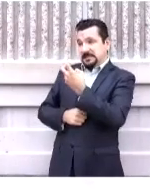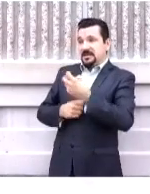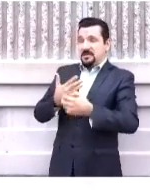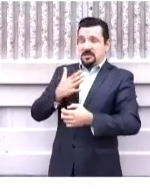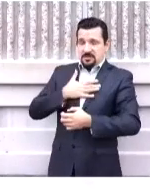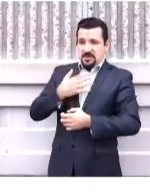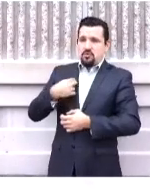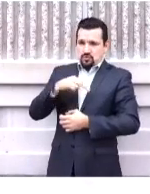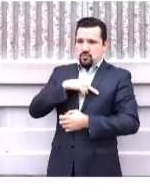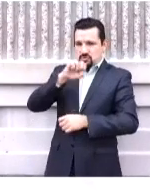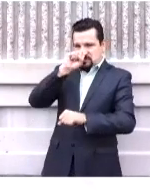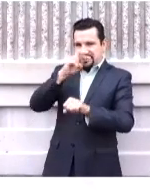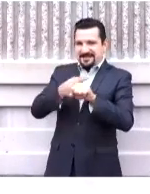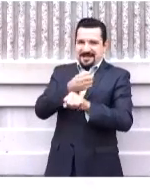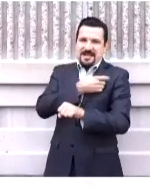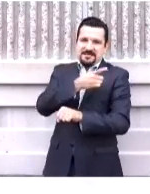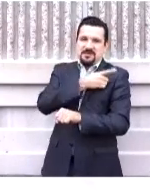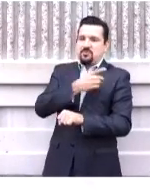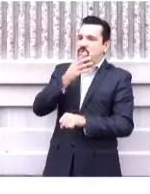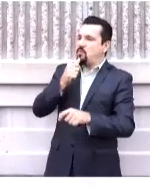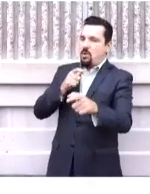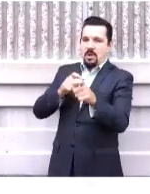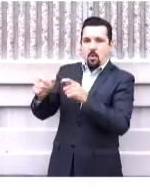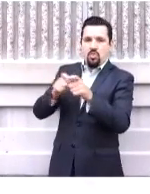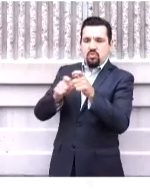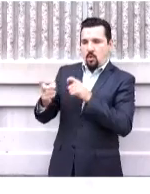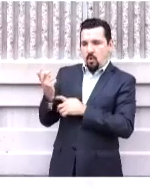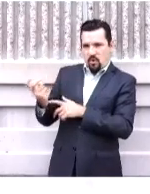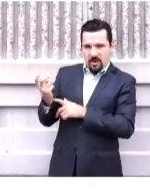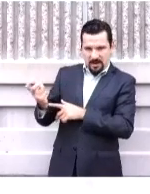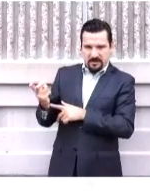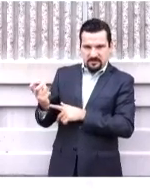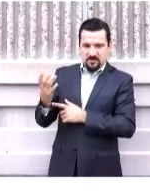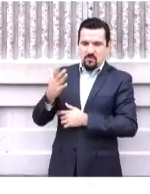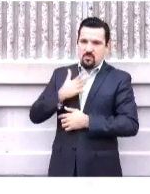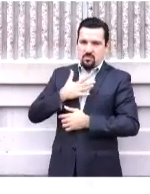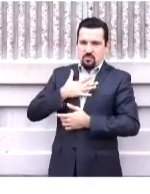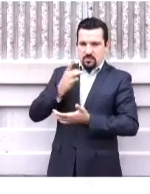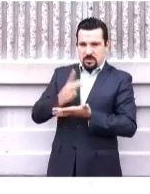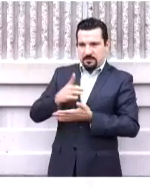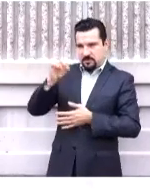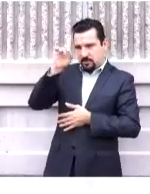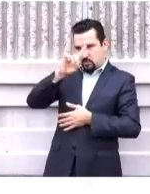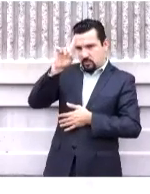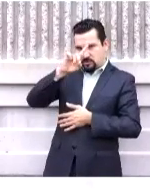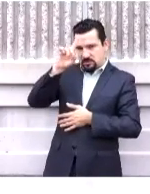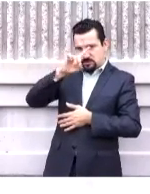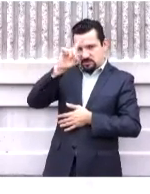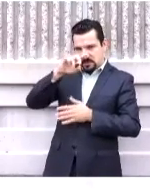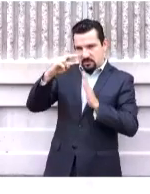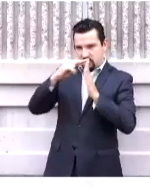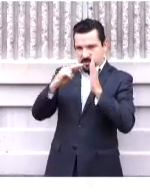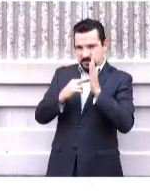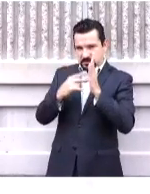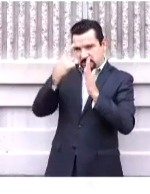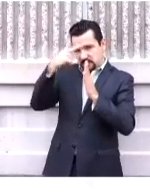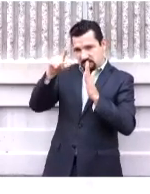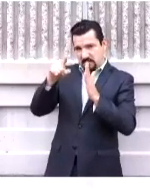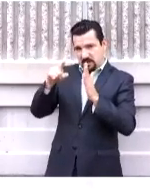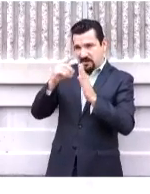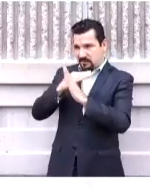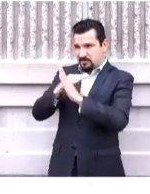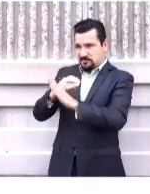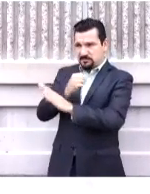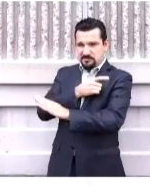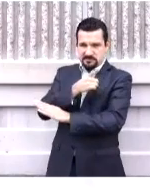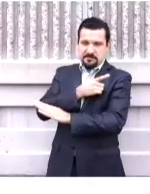Consejo Estatal de Salud recomendó una serie de medidas precautorias que se llaman medidas sanitarias. Ya